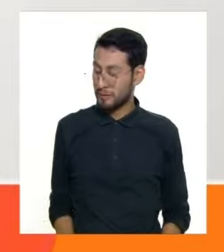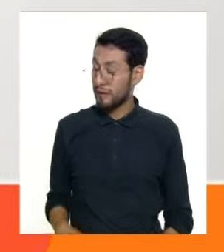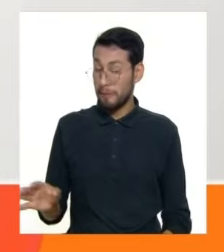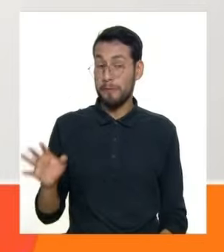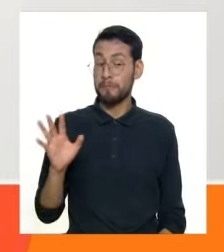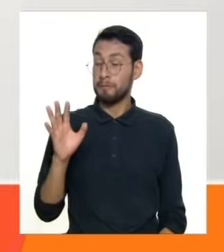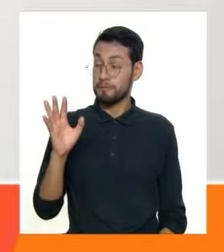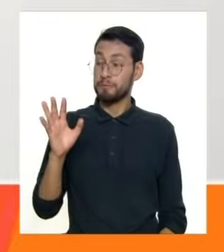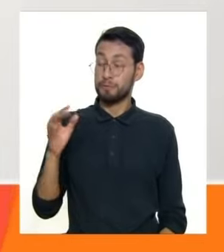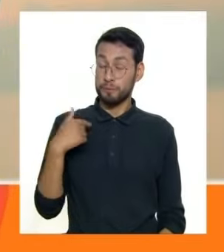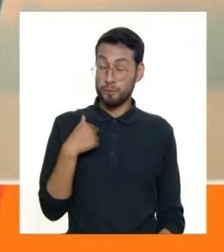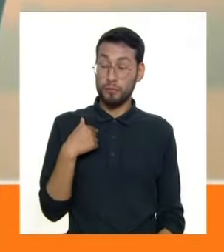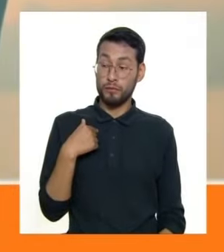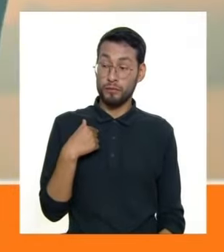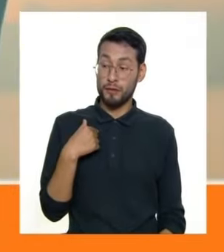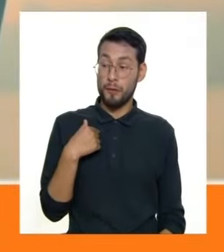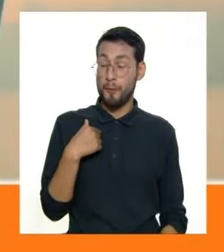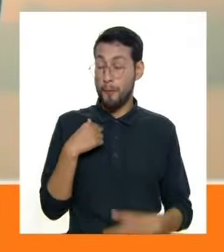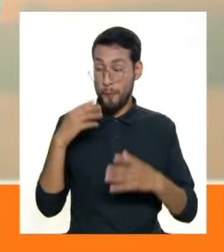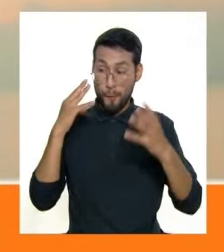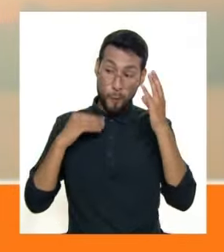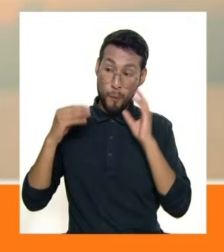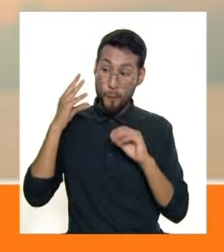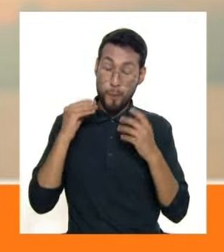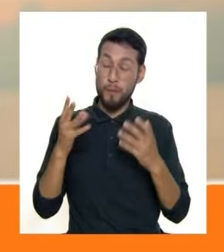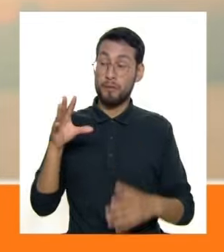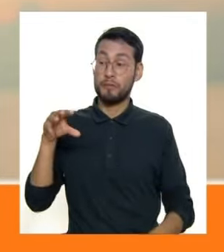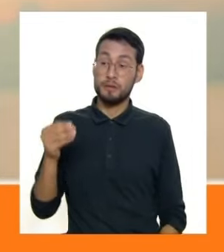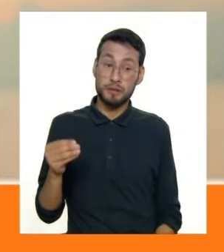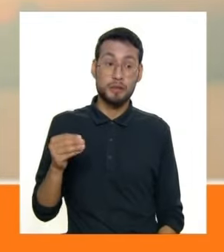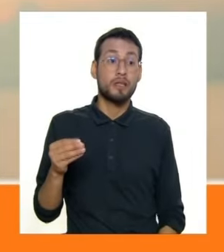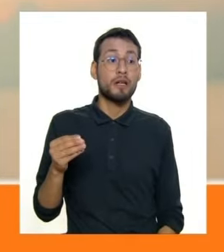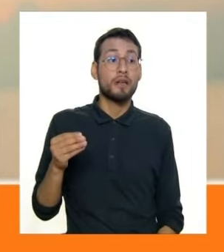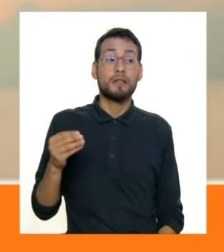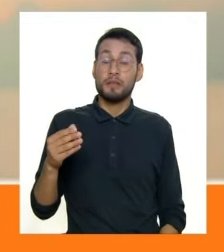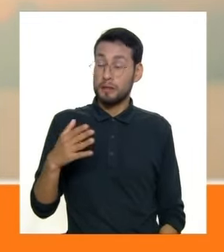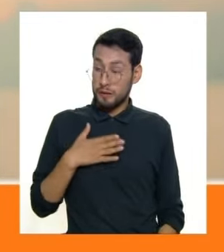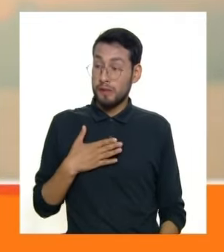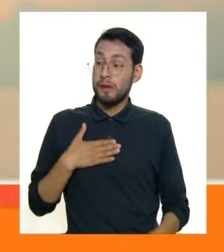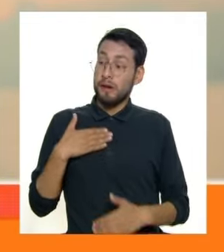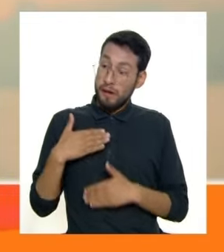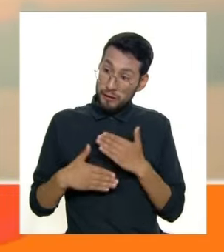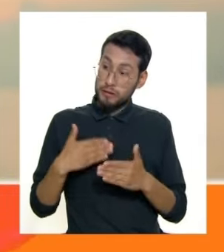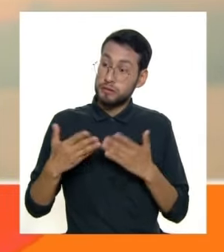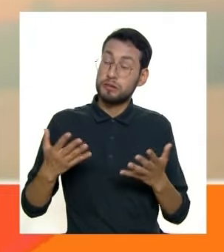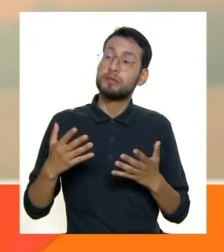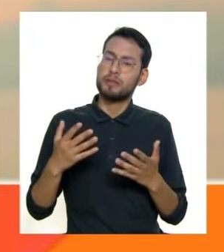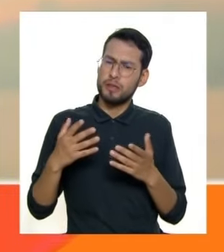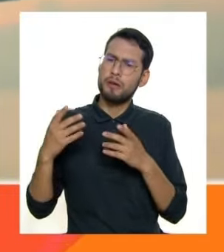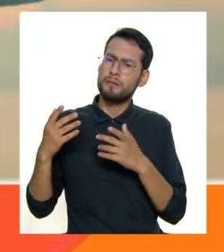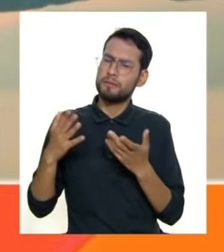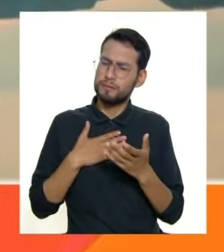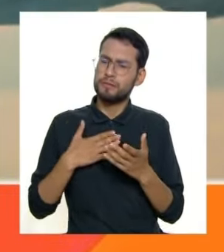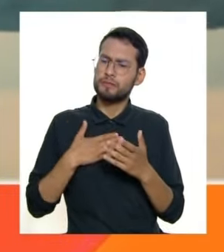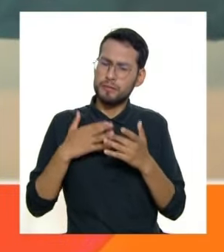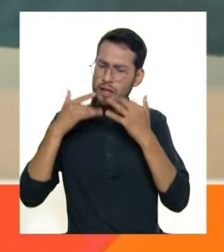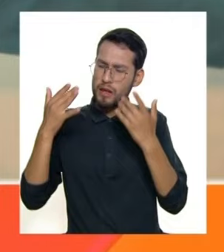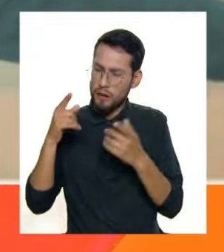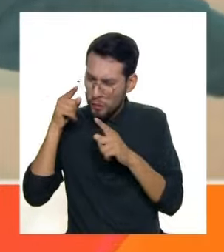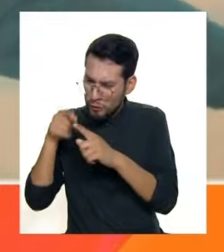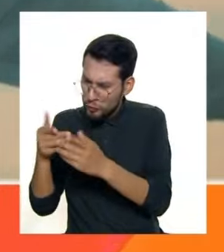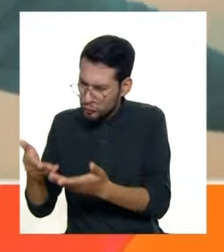ahí sí yo hablo desde la experiencia, porque yo tuve un proceso donde exactamente era así, fijaba mi felicidad en las